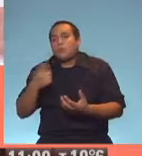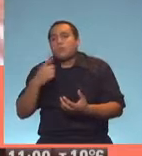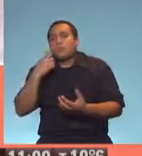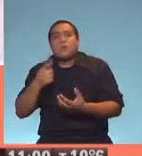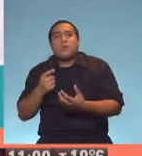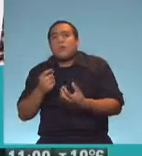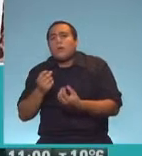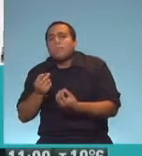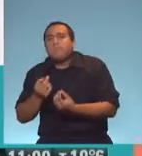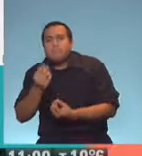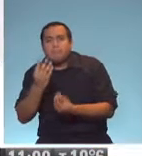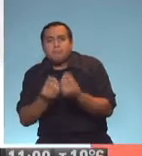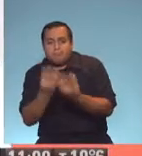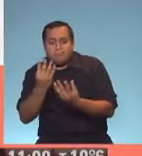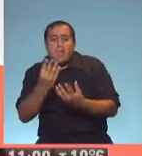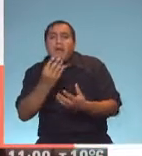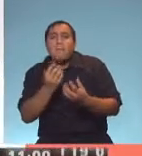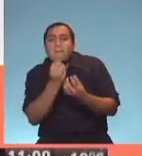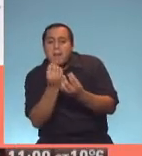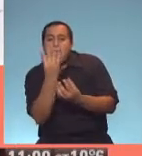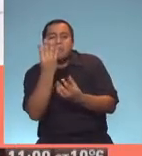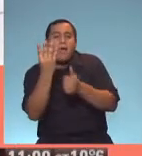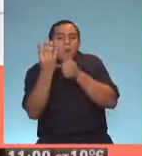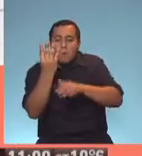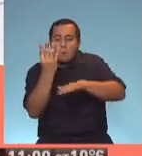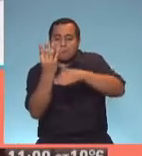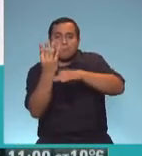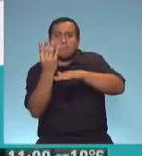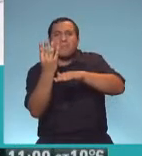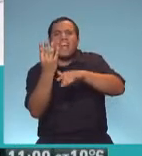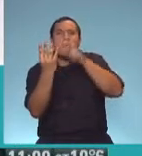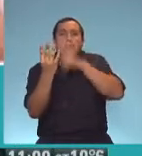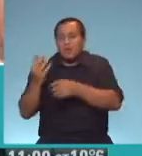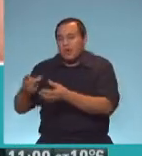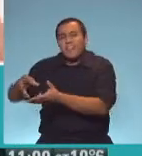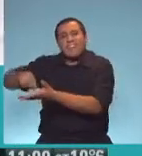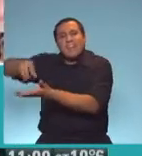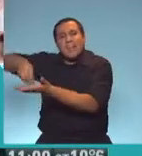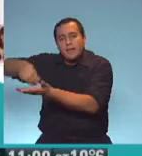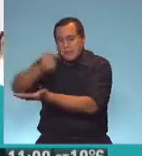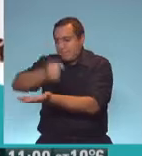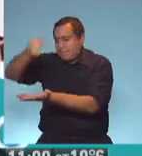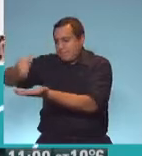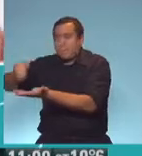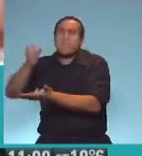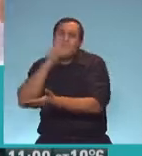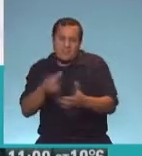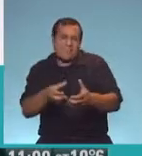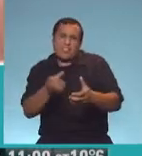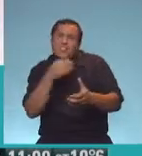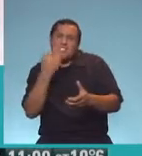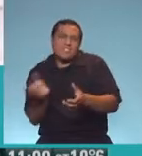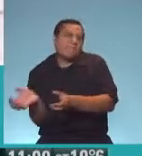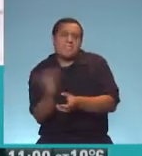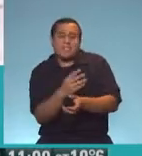a la tierra para que no queden ahí acumulada el agua. Y bueno, verificar esas cosas que ya no nos sirven, mejor las tiramos, porque no